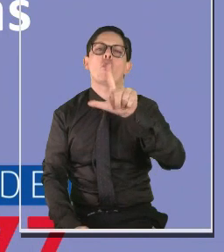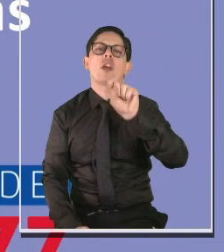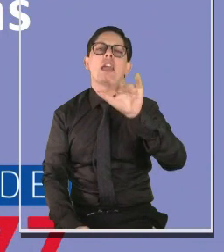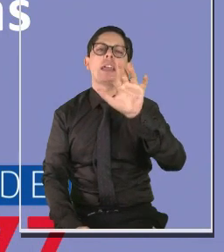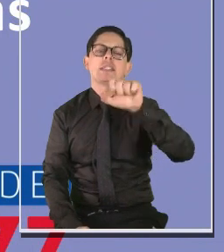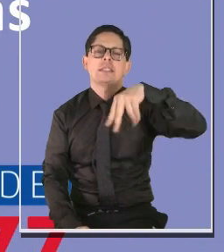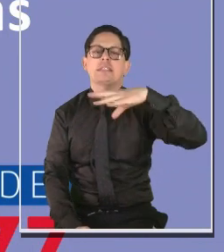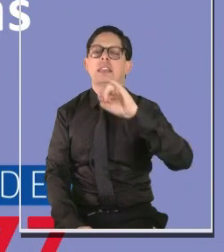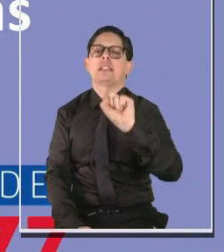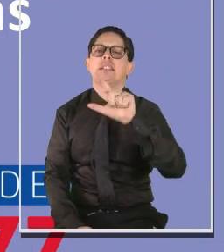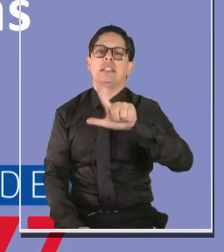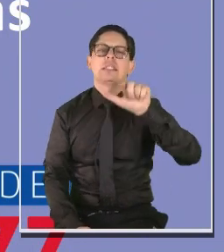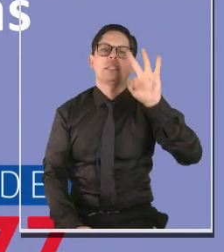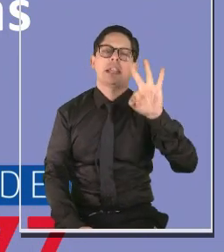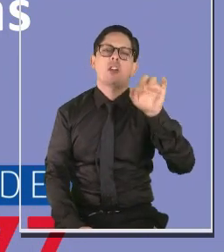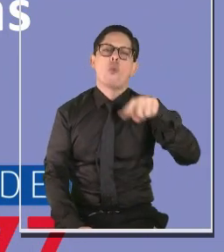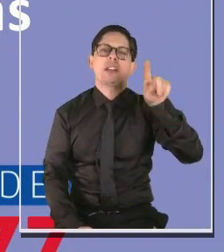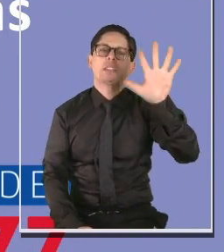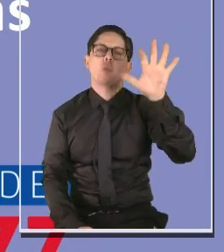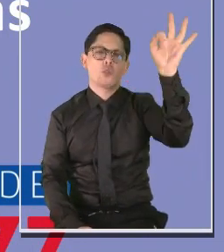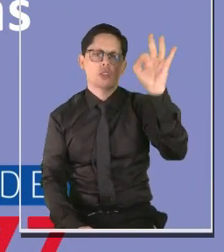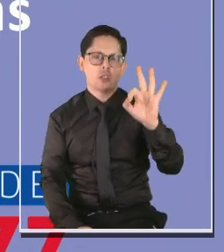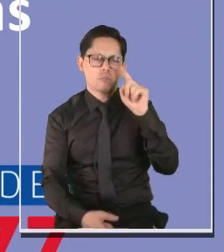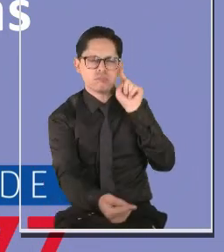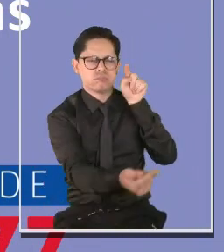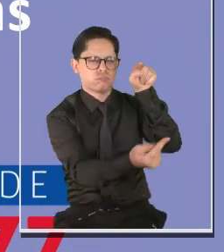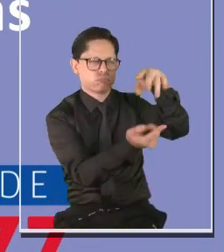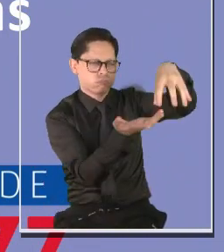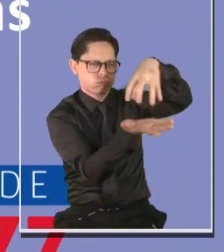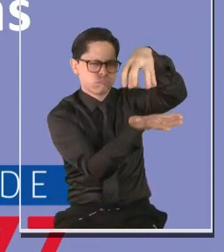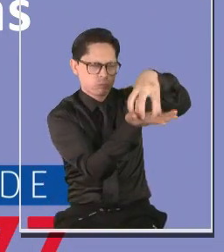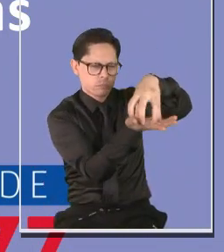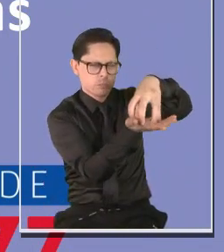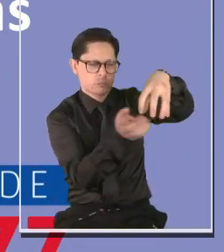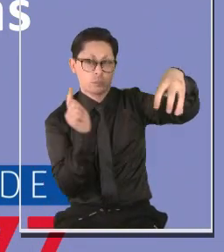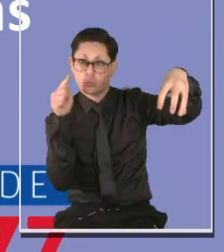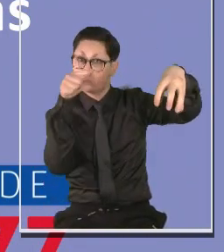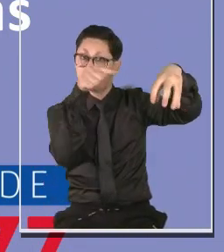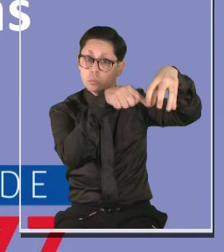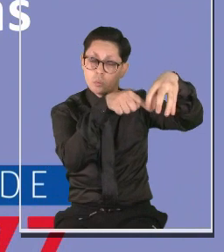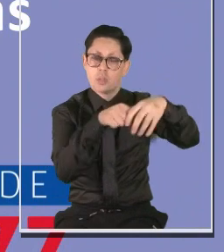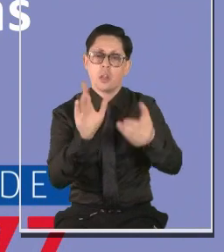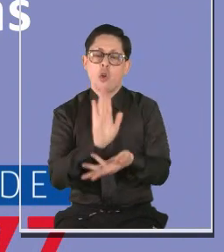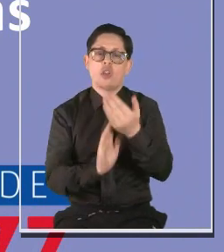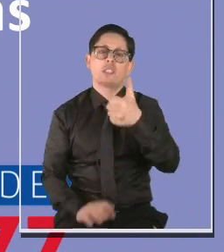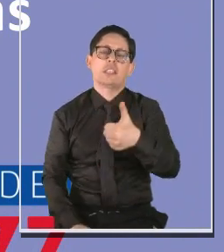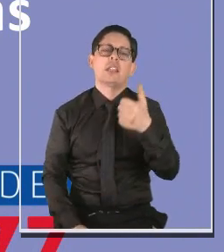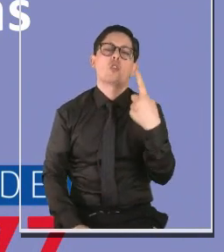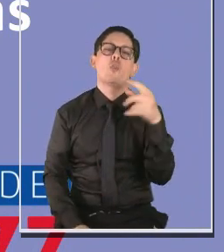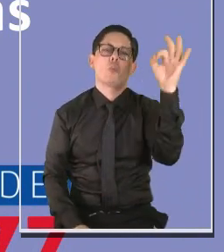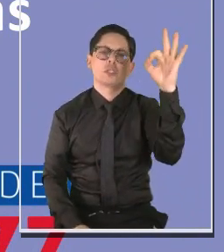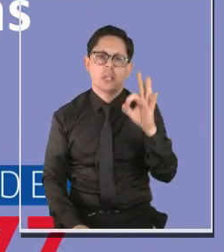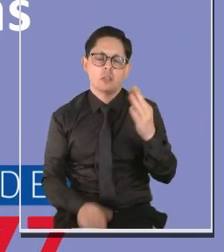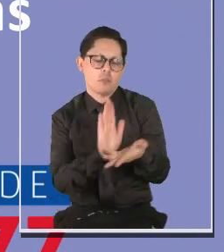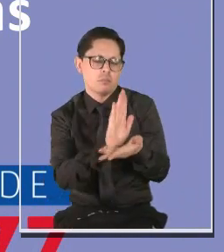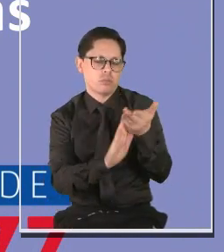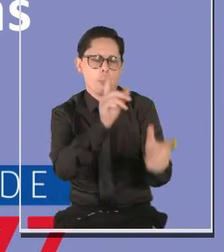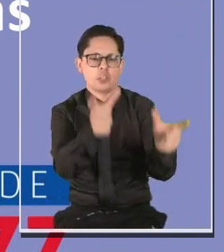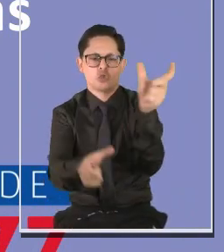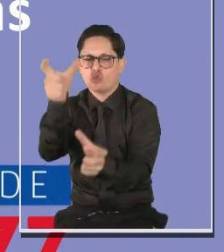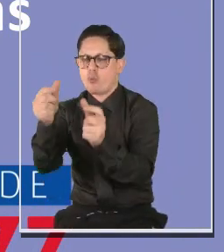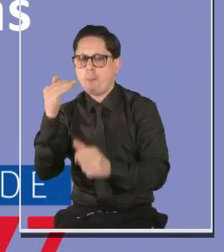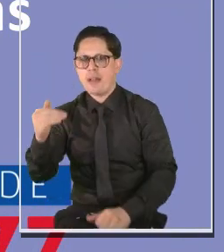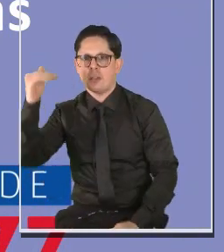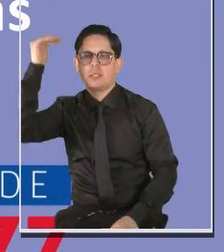de un 73,5% en la población objetivo hemos aumentado a un 61% de la cobertura en personas